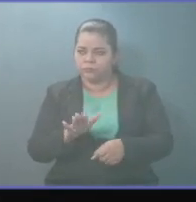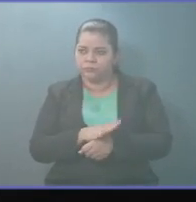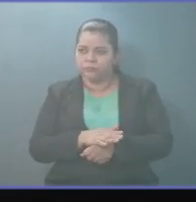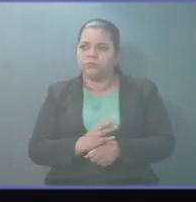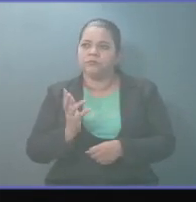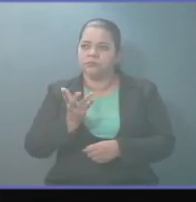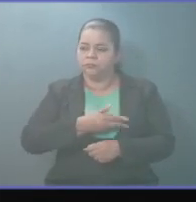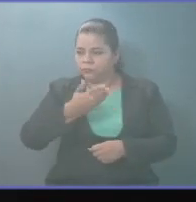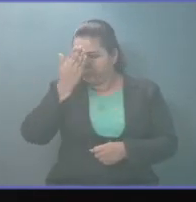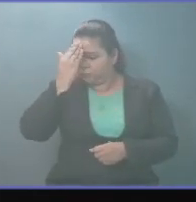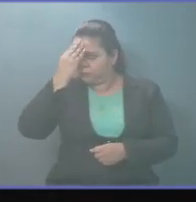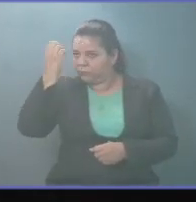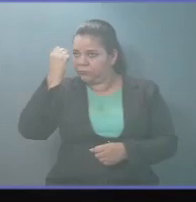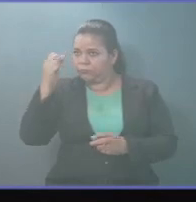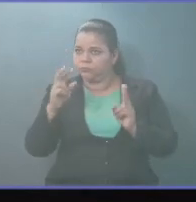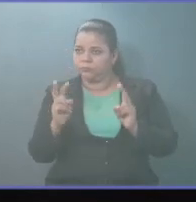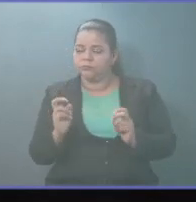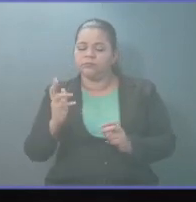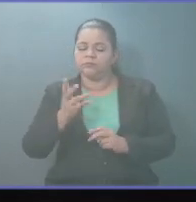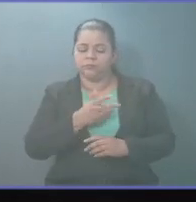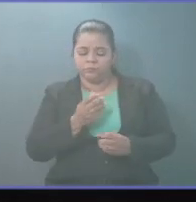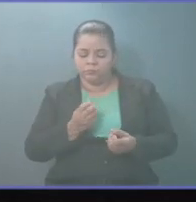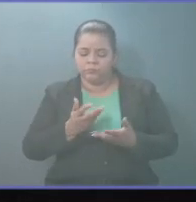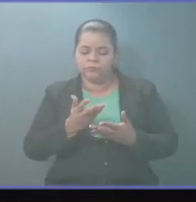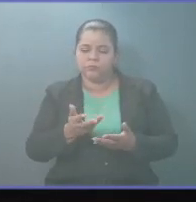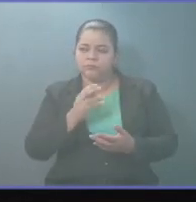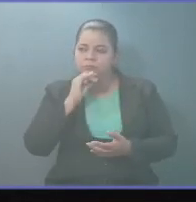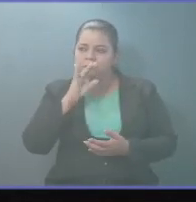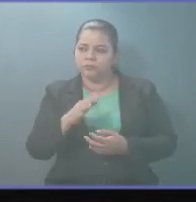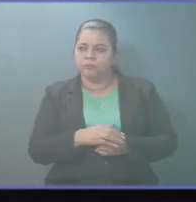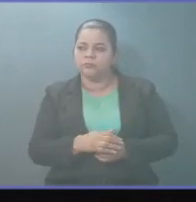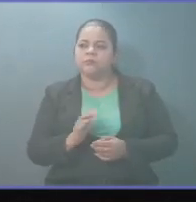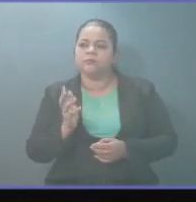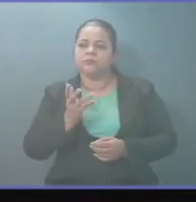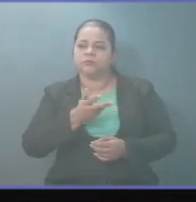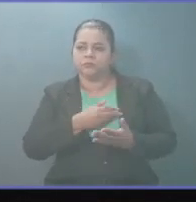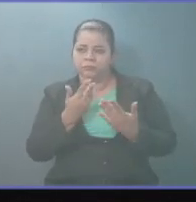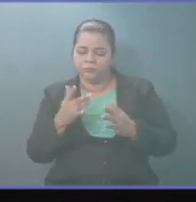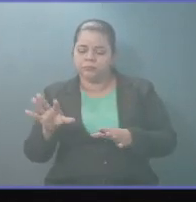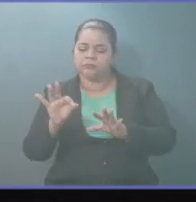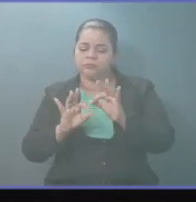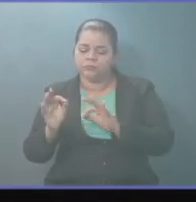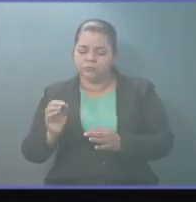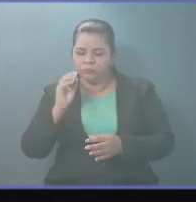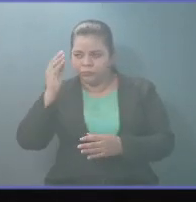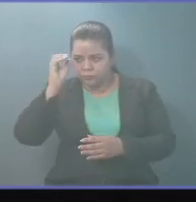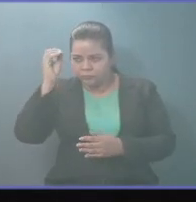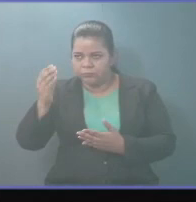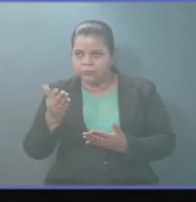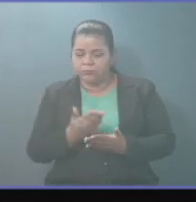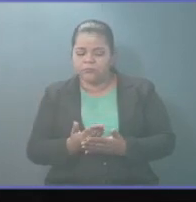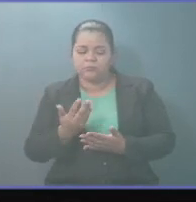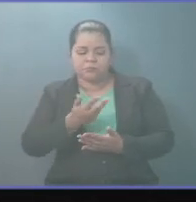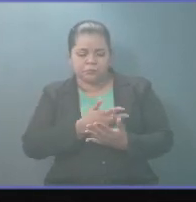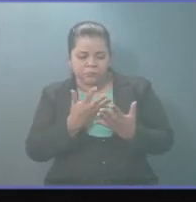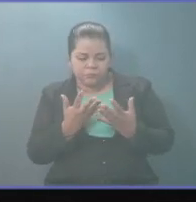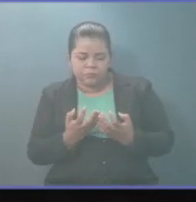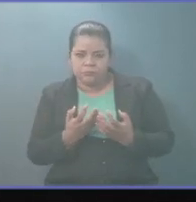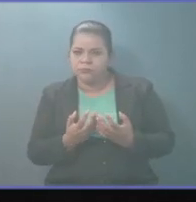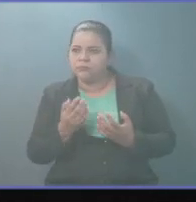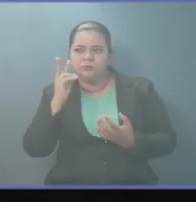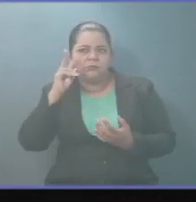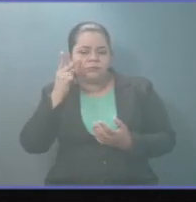discapacidad están esperando que esta ley entre en vigencia lo más pronto posible. Ven una transformación,